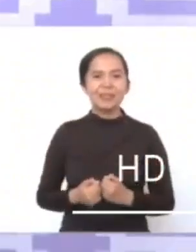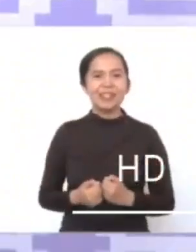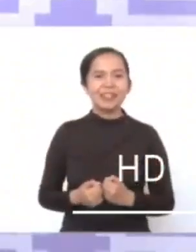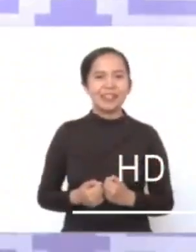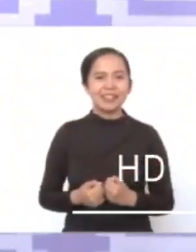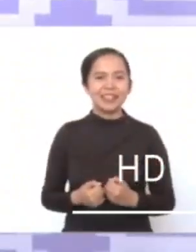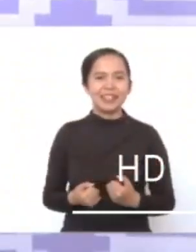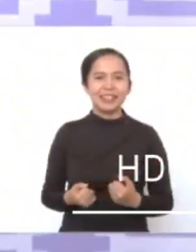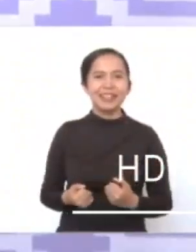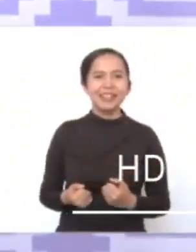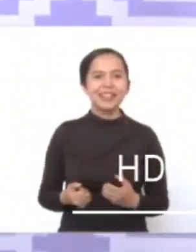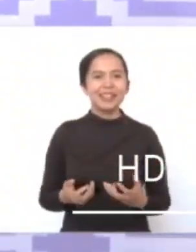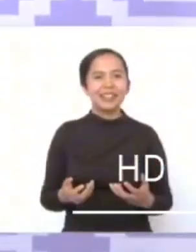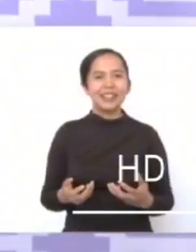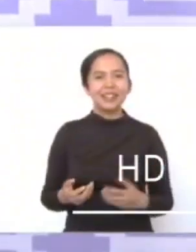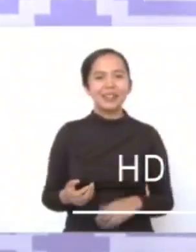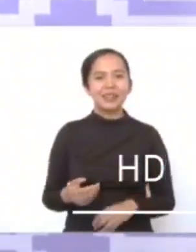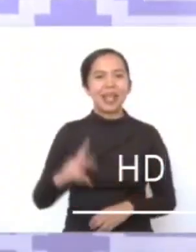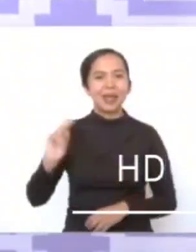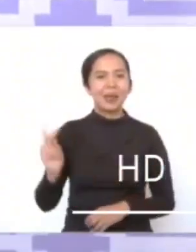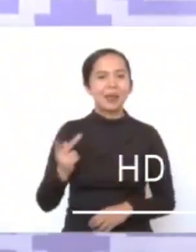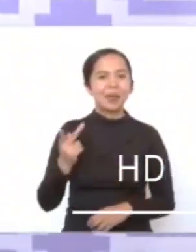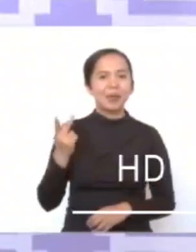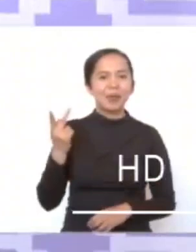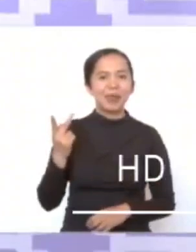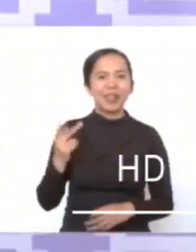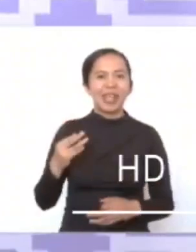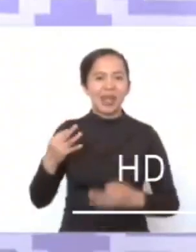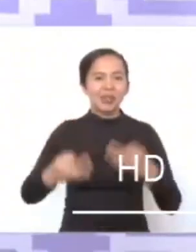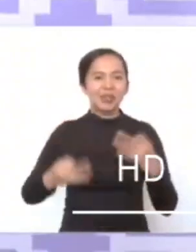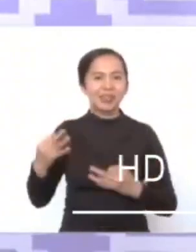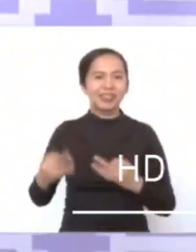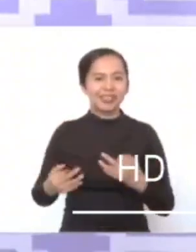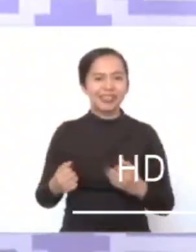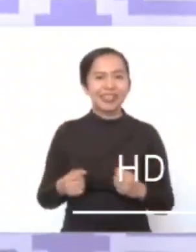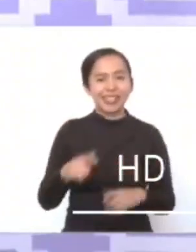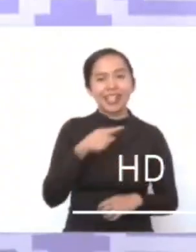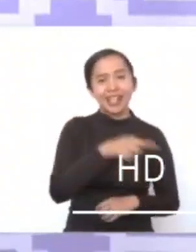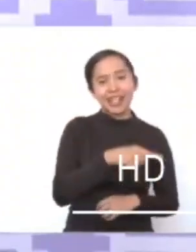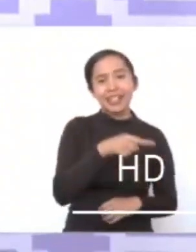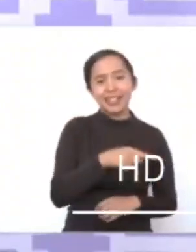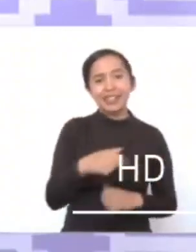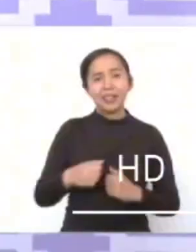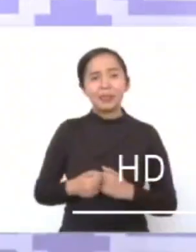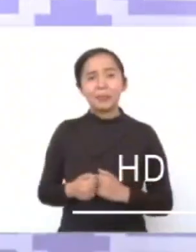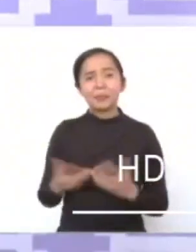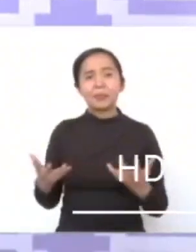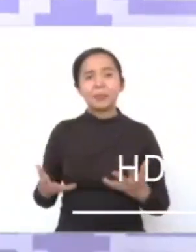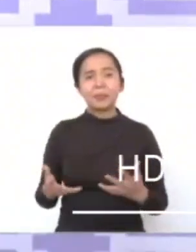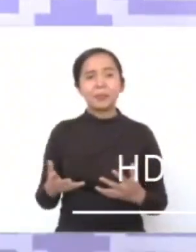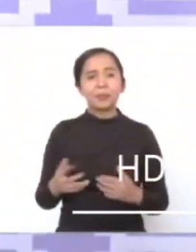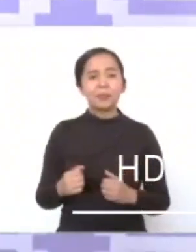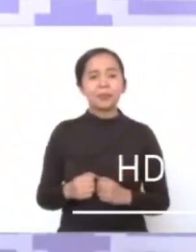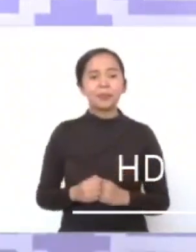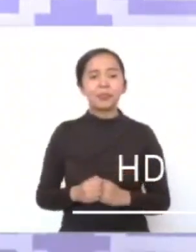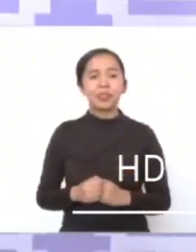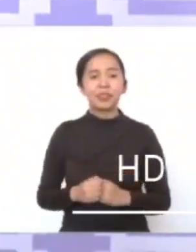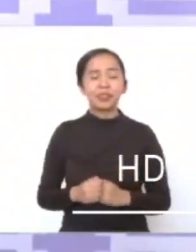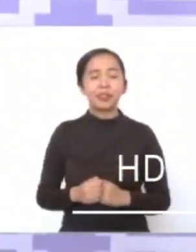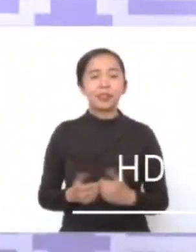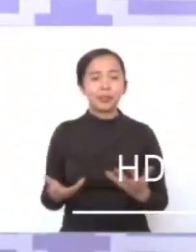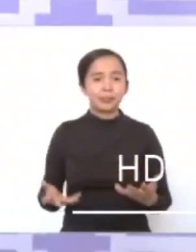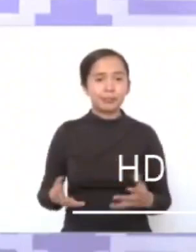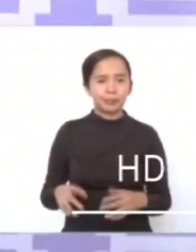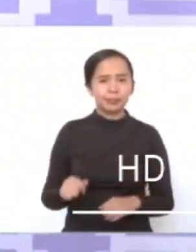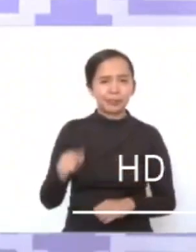conocer los avances, las acciones emprendidas y los retos que tenemos en esta materia.